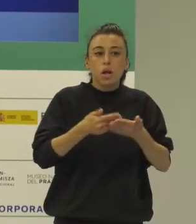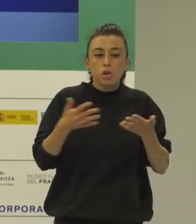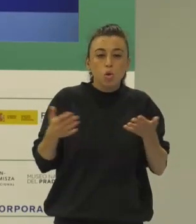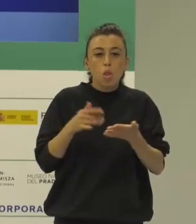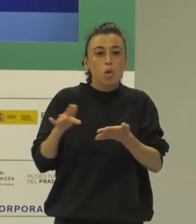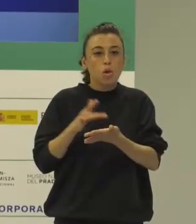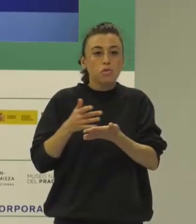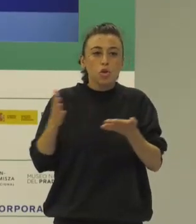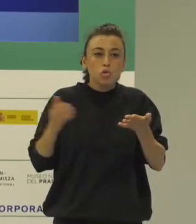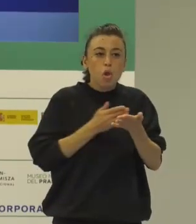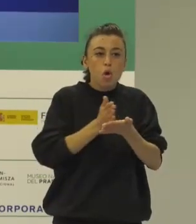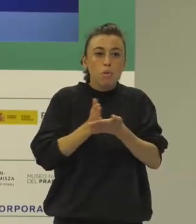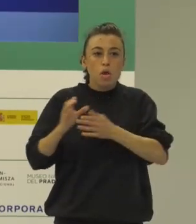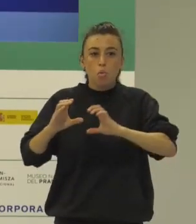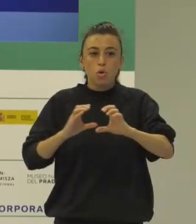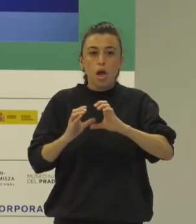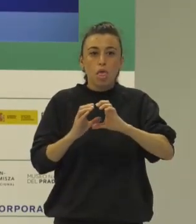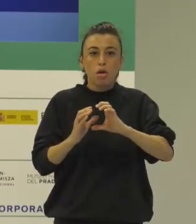todos los medios de comunicación. Por tanto,